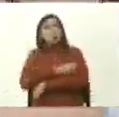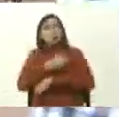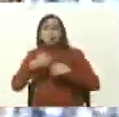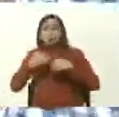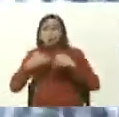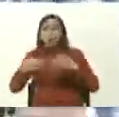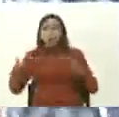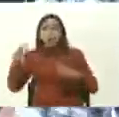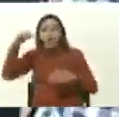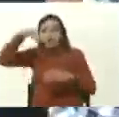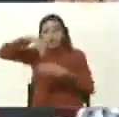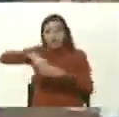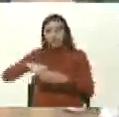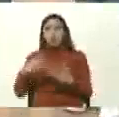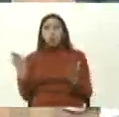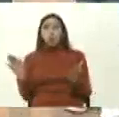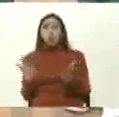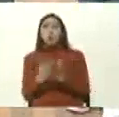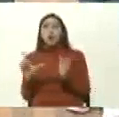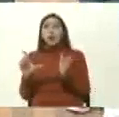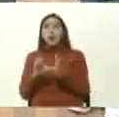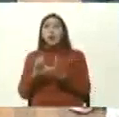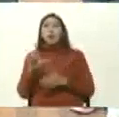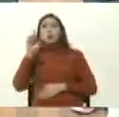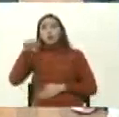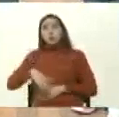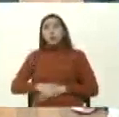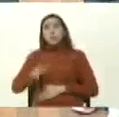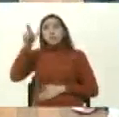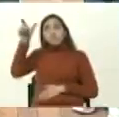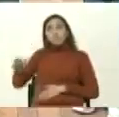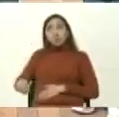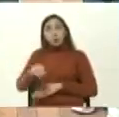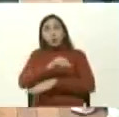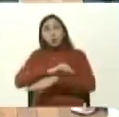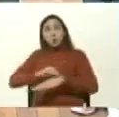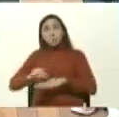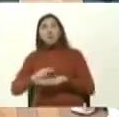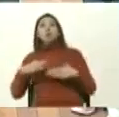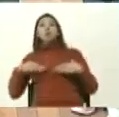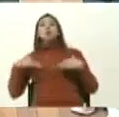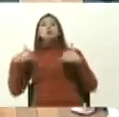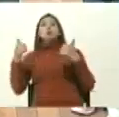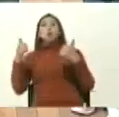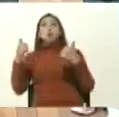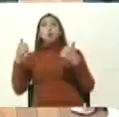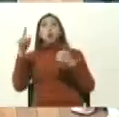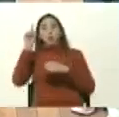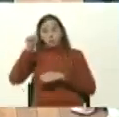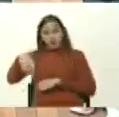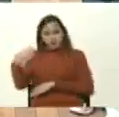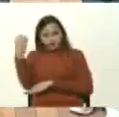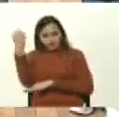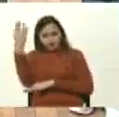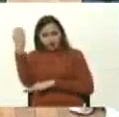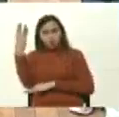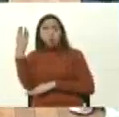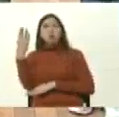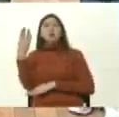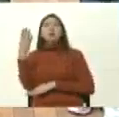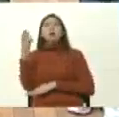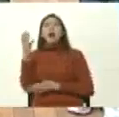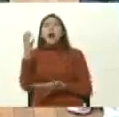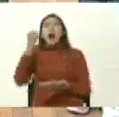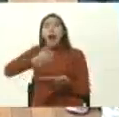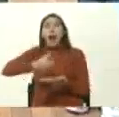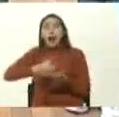Roja. Nos vamos y le damos el pase al ministro del Poder Popular para la Salud, el doctor Carlos Alvarado, quien está en Catia,